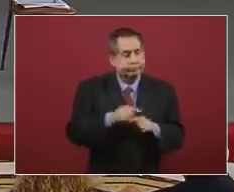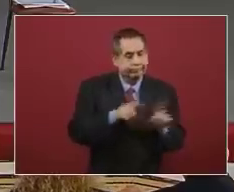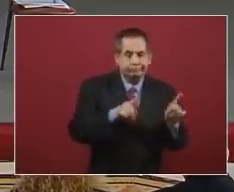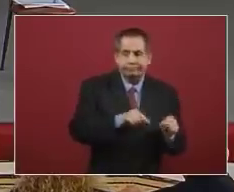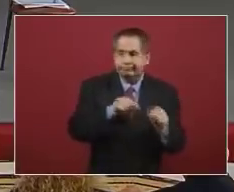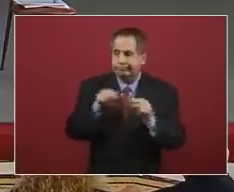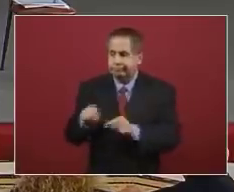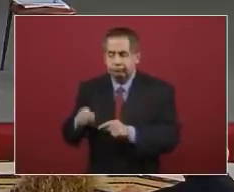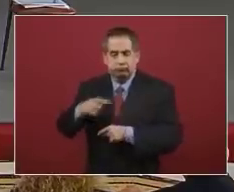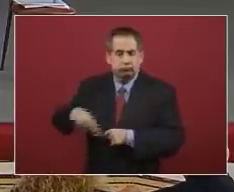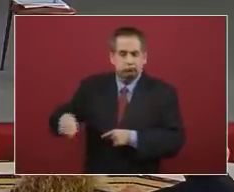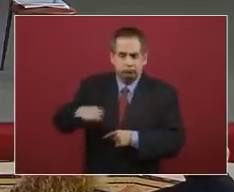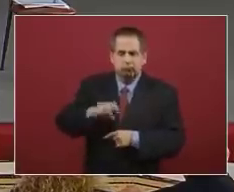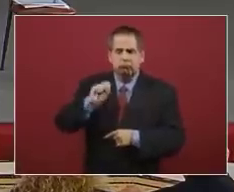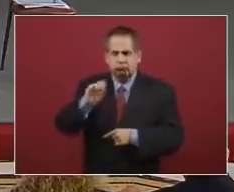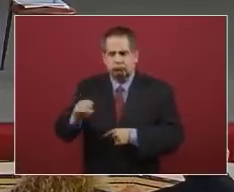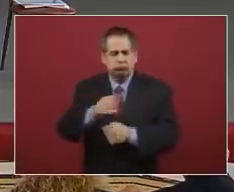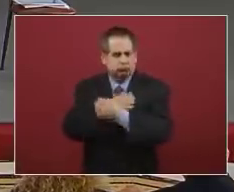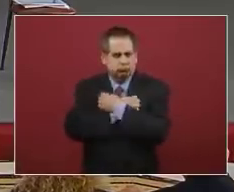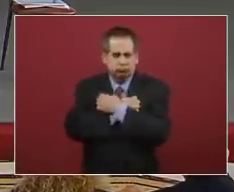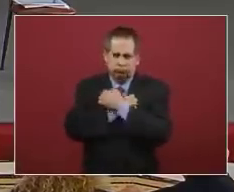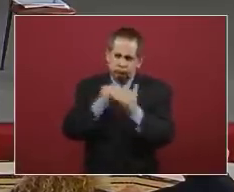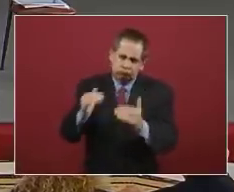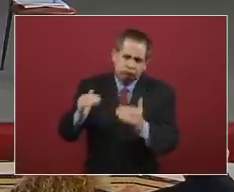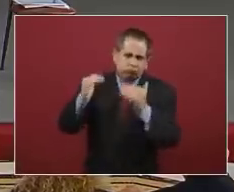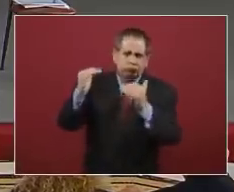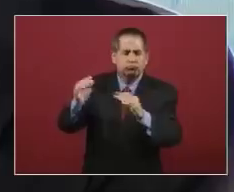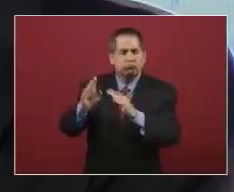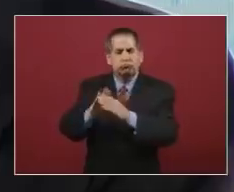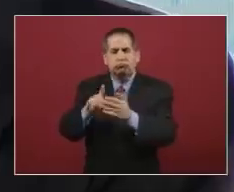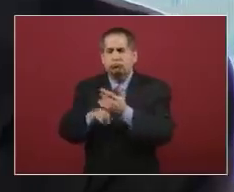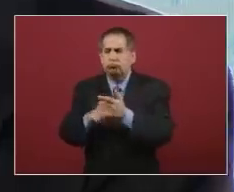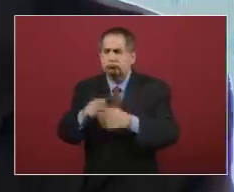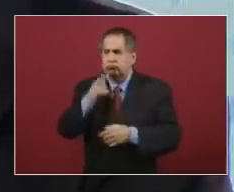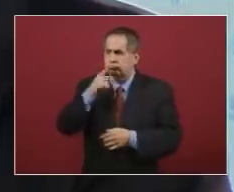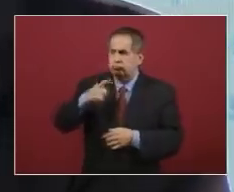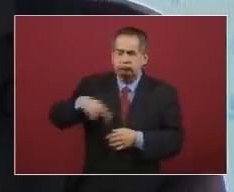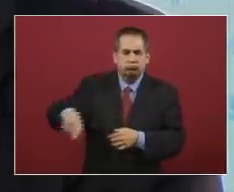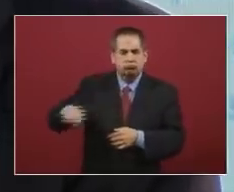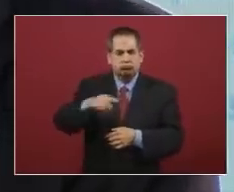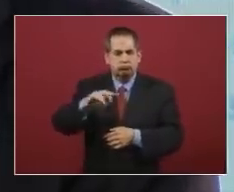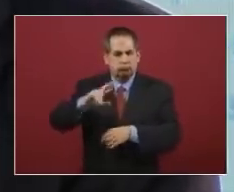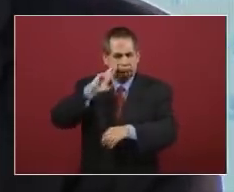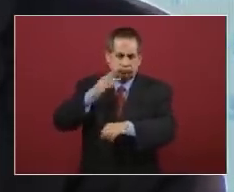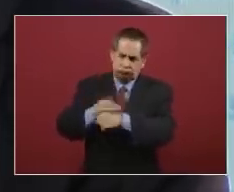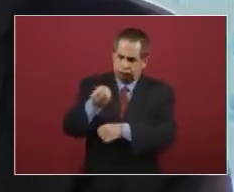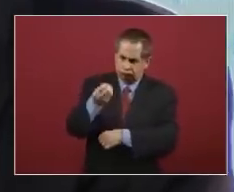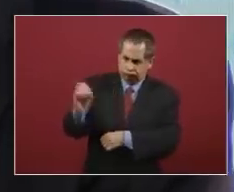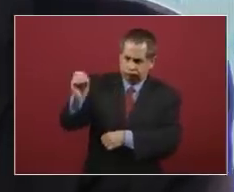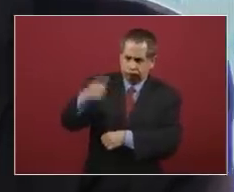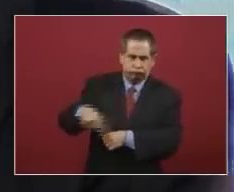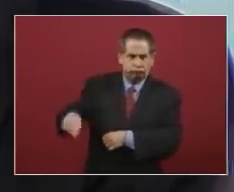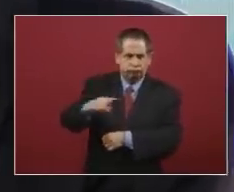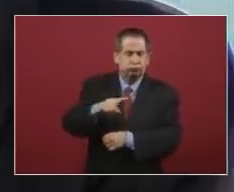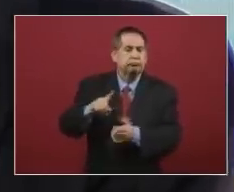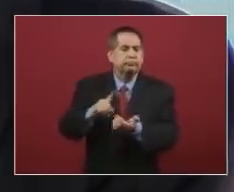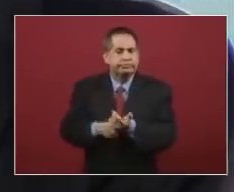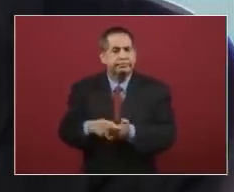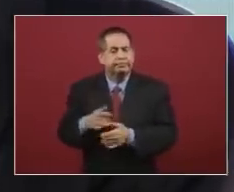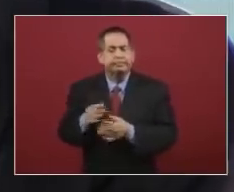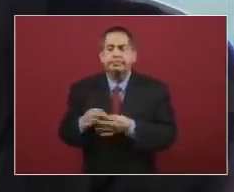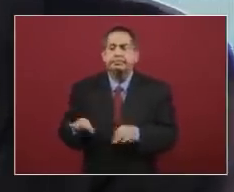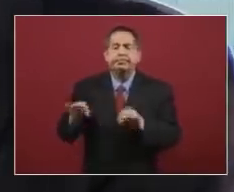la autonomía de la educación superior, se crea una educación superior obligatoria y se sientan las